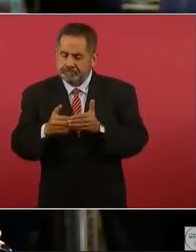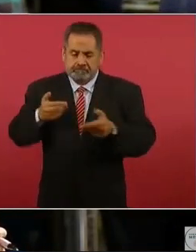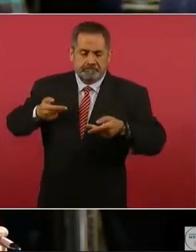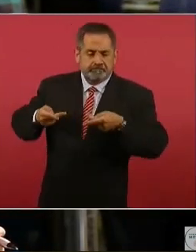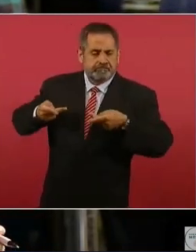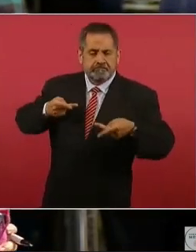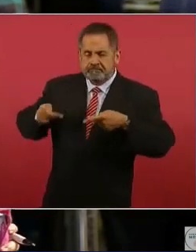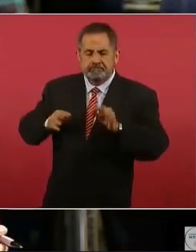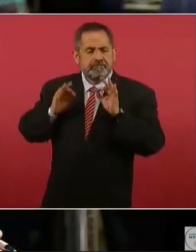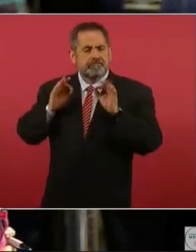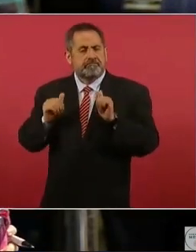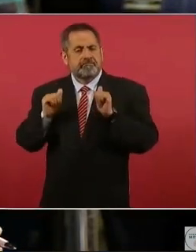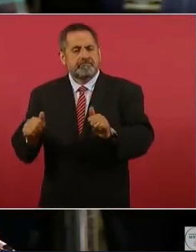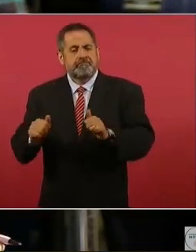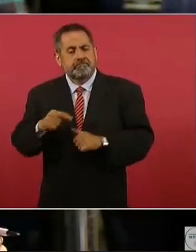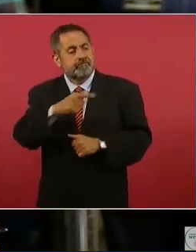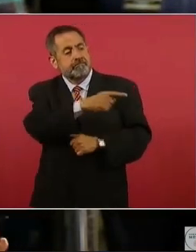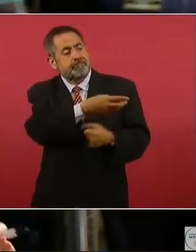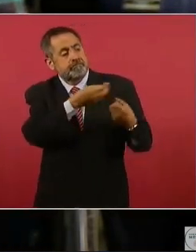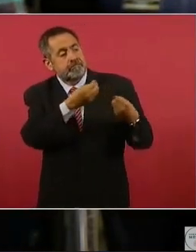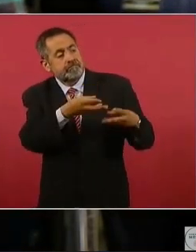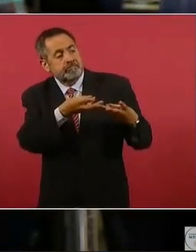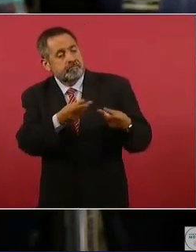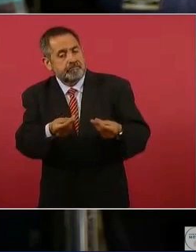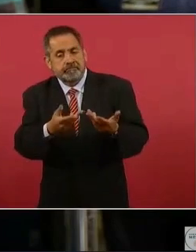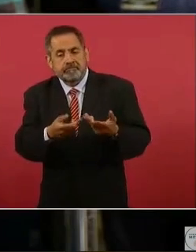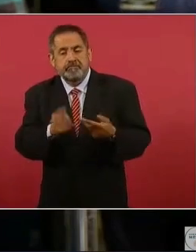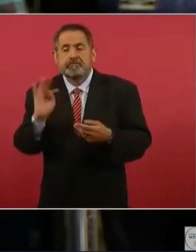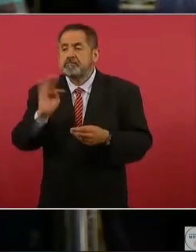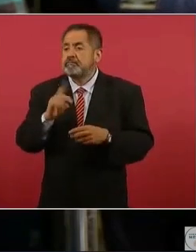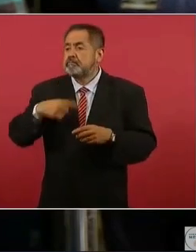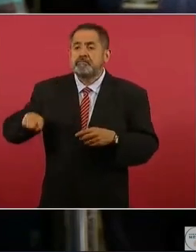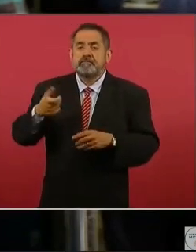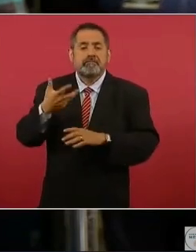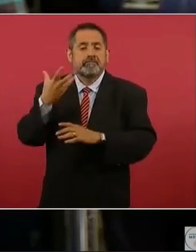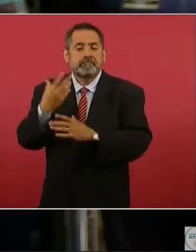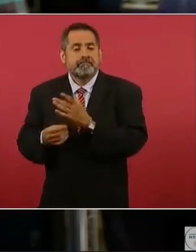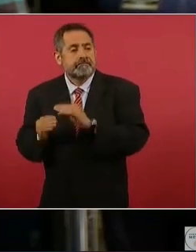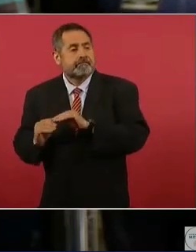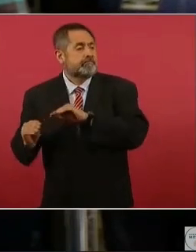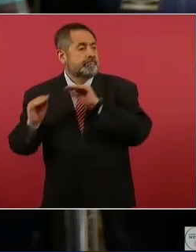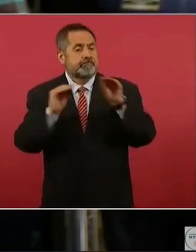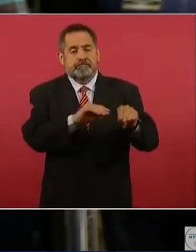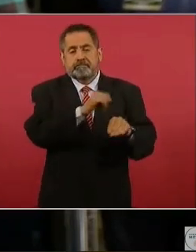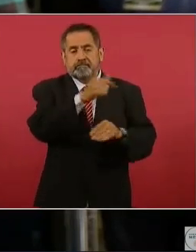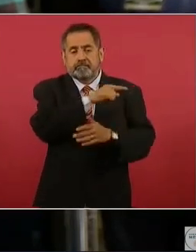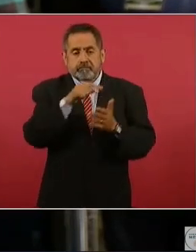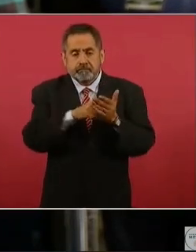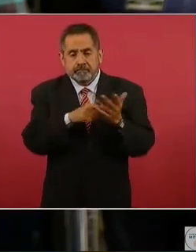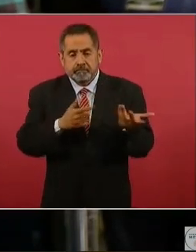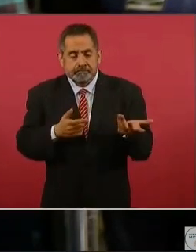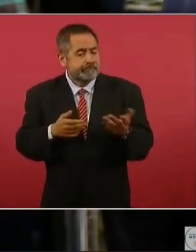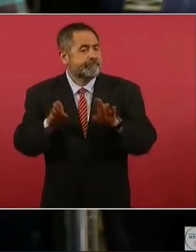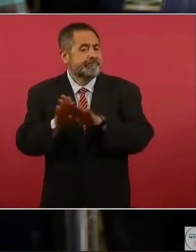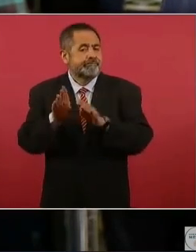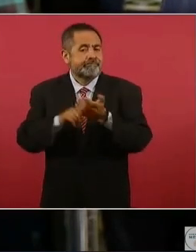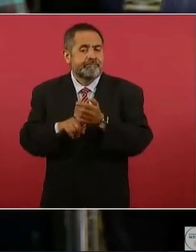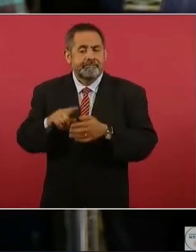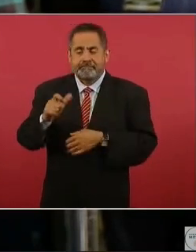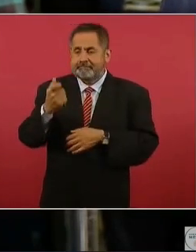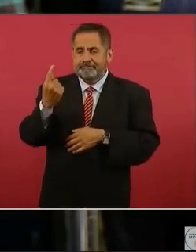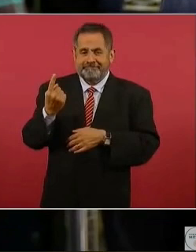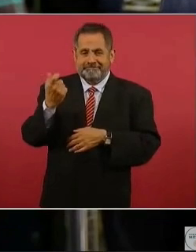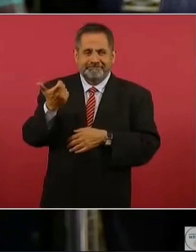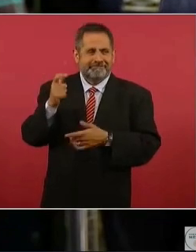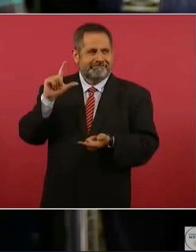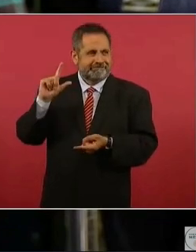desembocar en una corrida financiera, es decir, fuga de capitales o de afectación al superpeso con